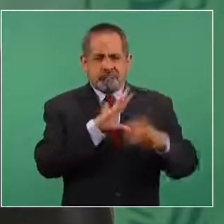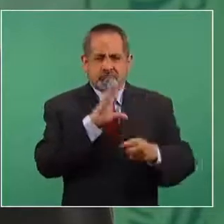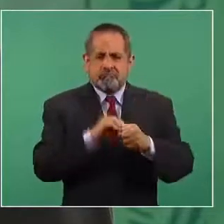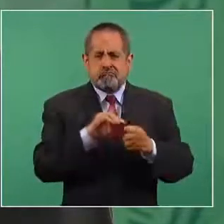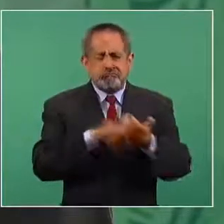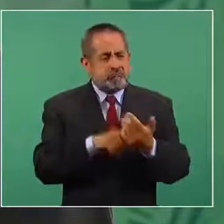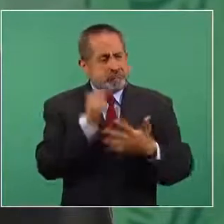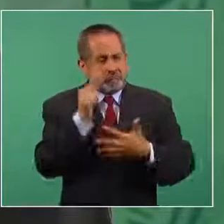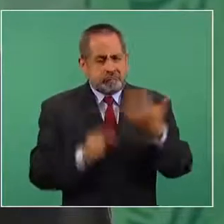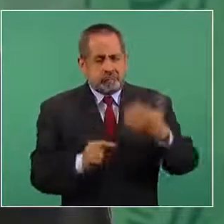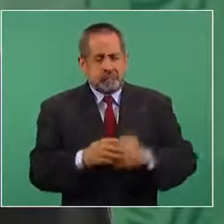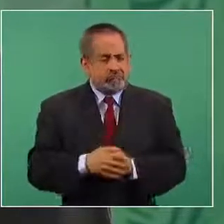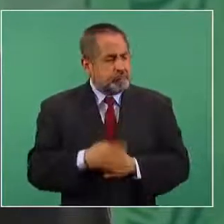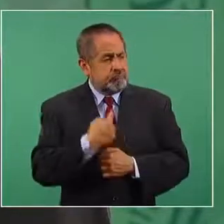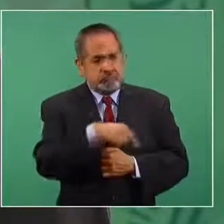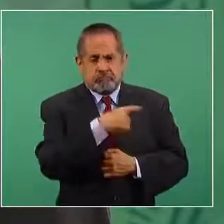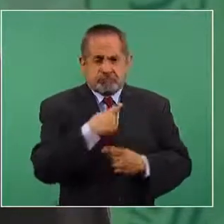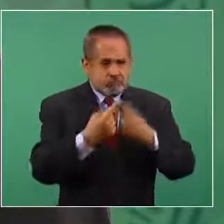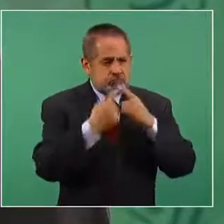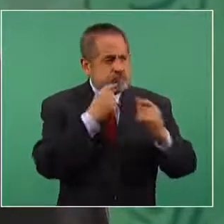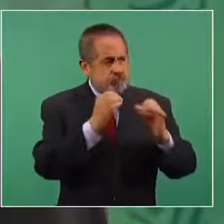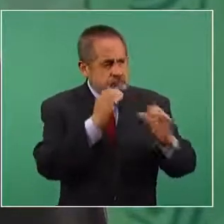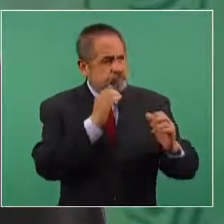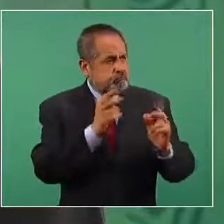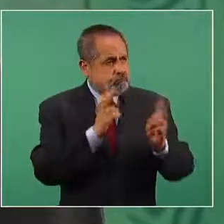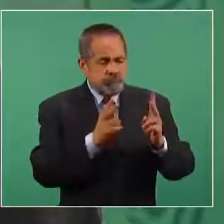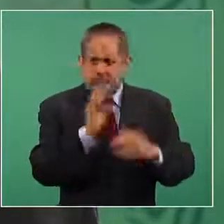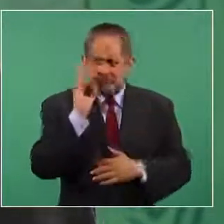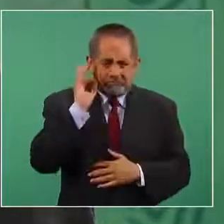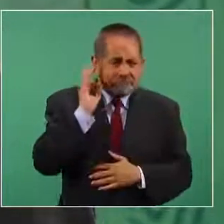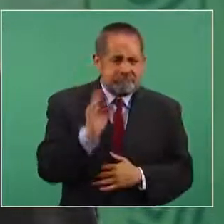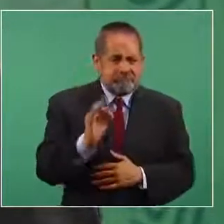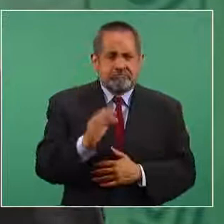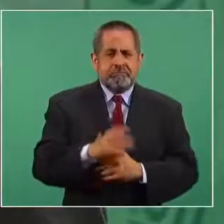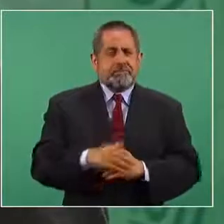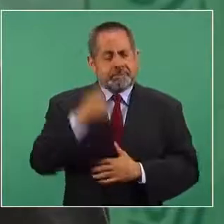Fue una conversación respetuosa y creo que muy